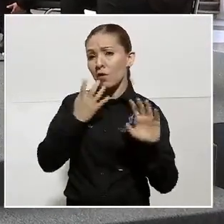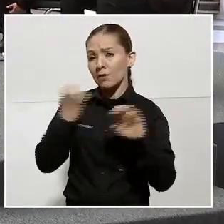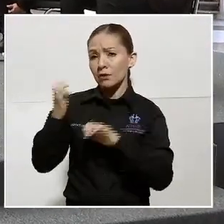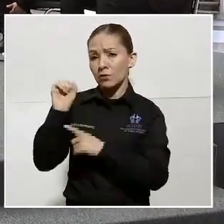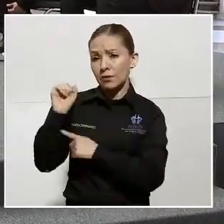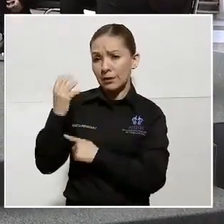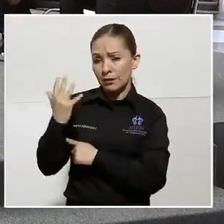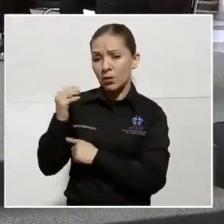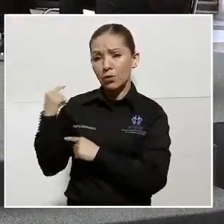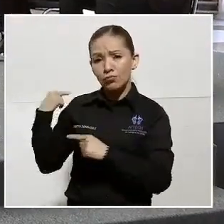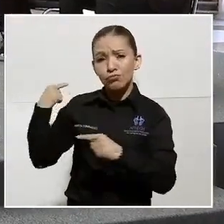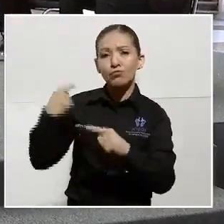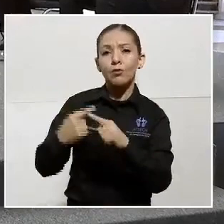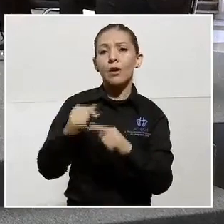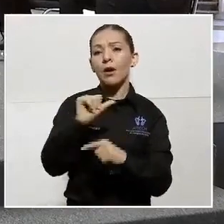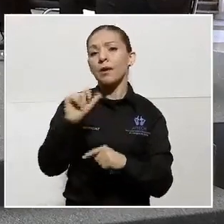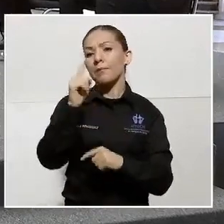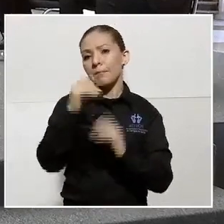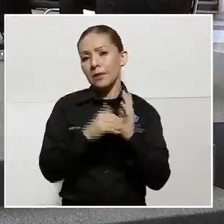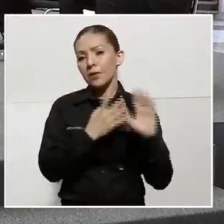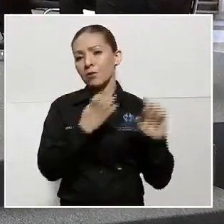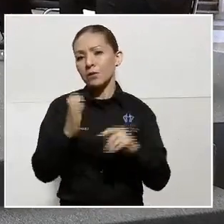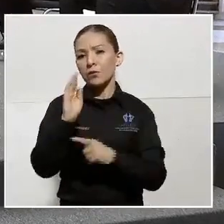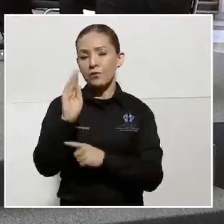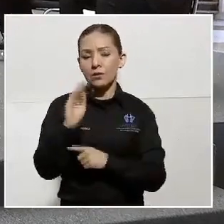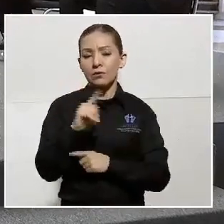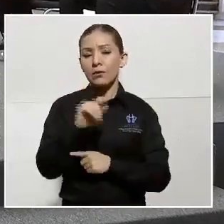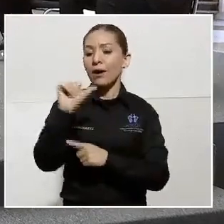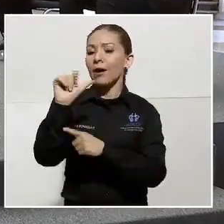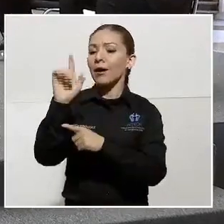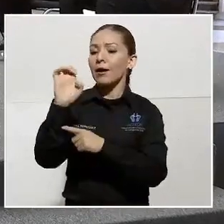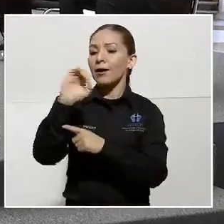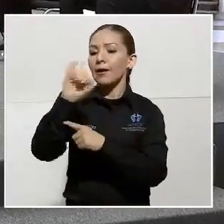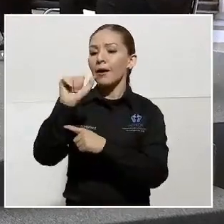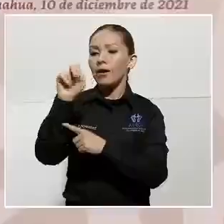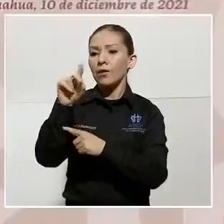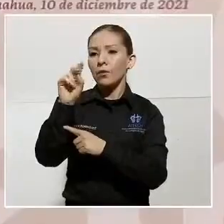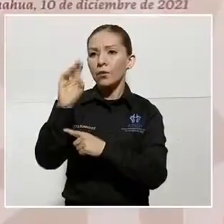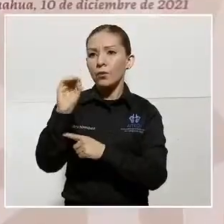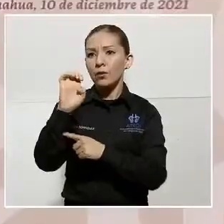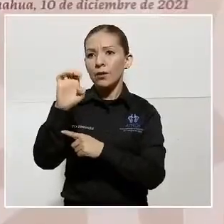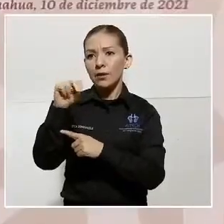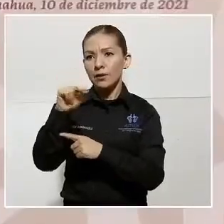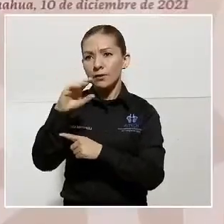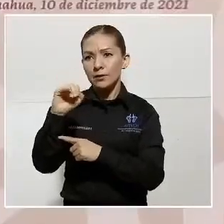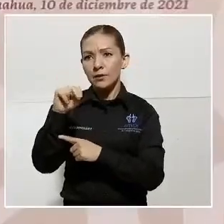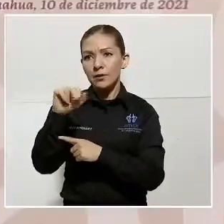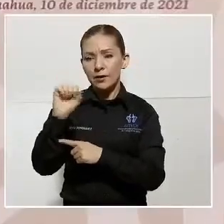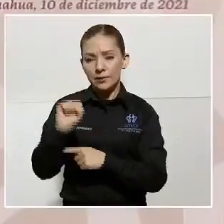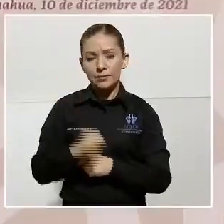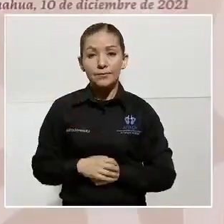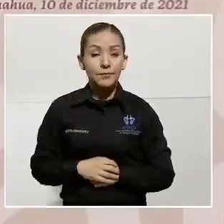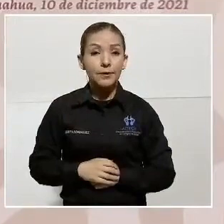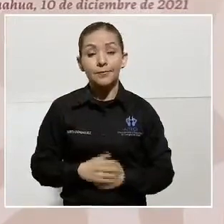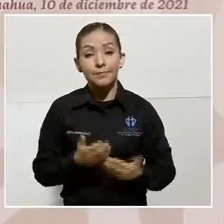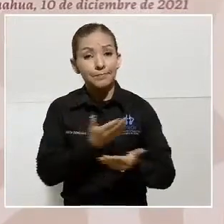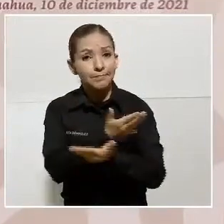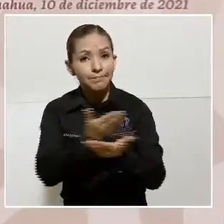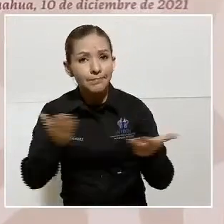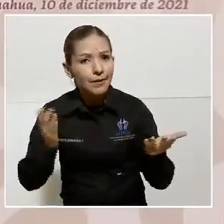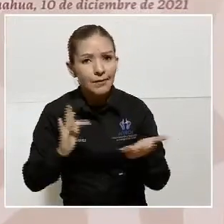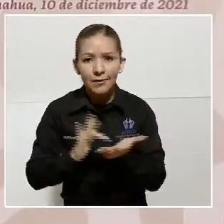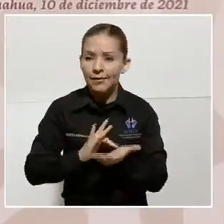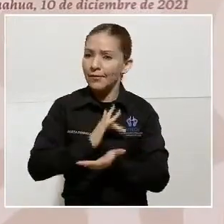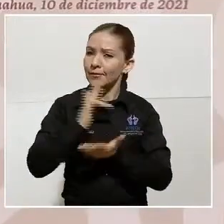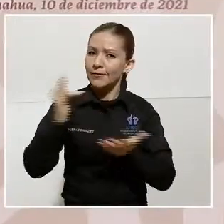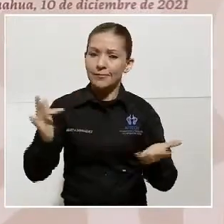a 1990, licenciado Alejandro Encinas Rodríguez. Bien, muchísimas gracias. Muy buenos días tengan todas y